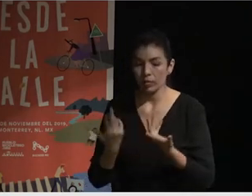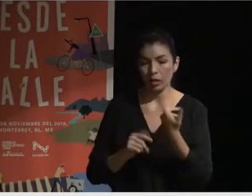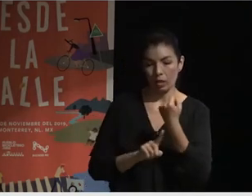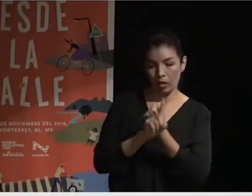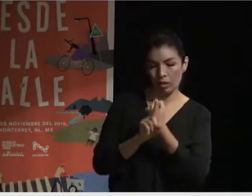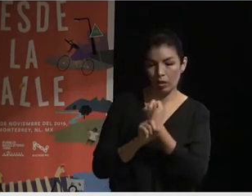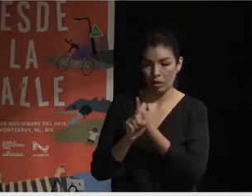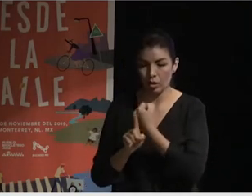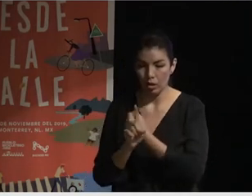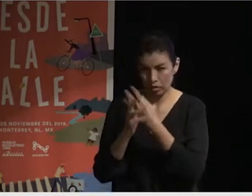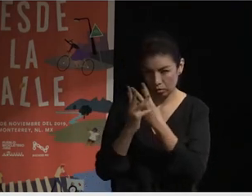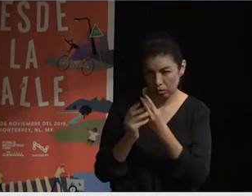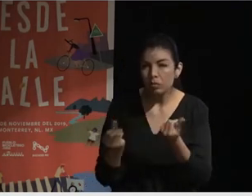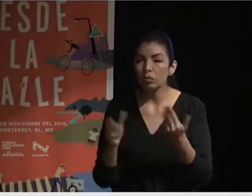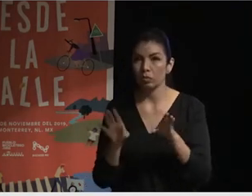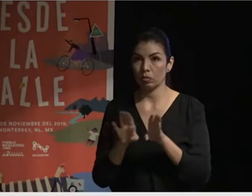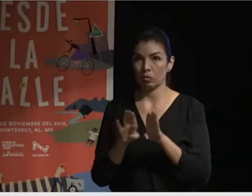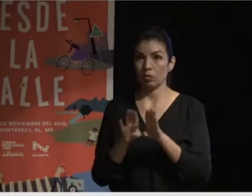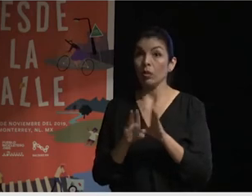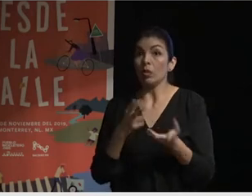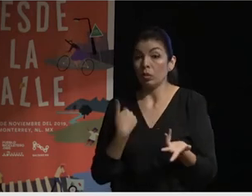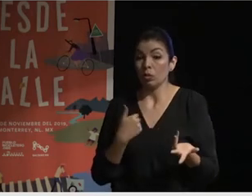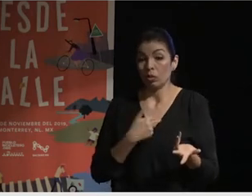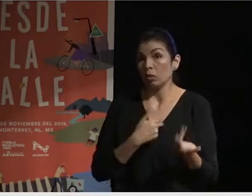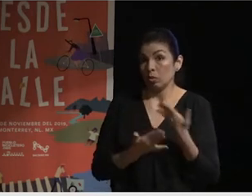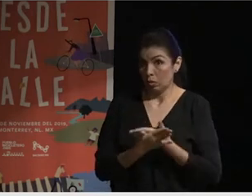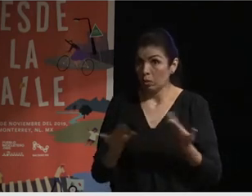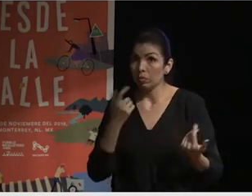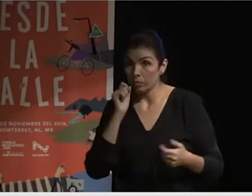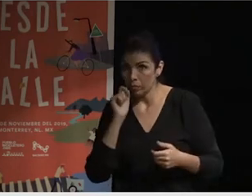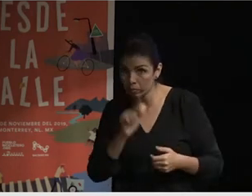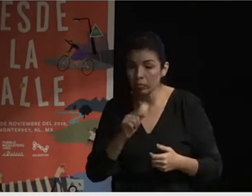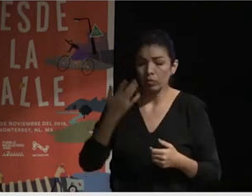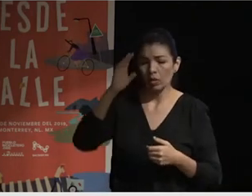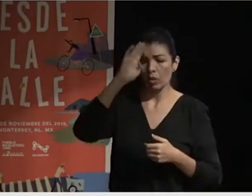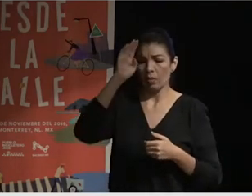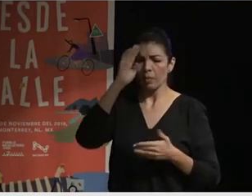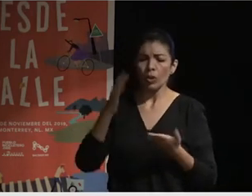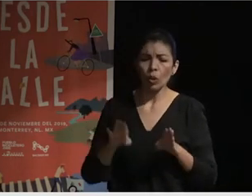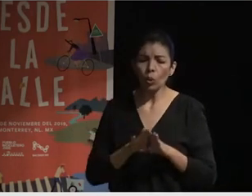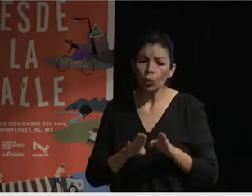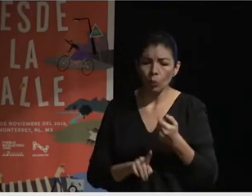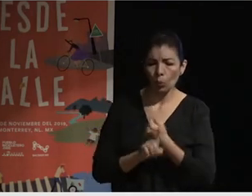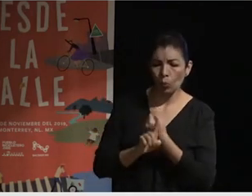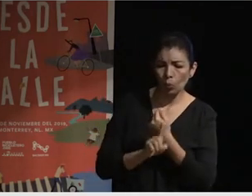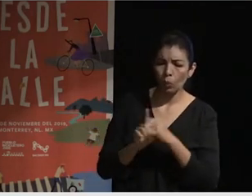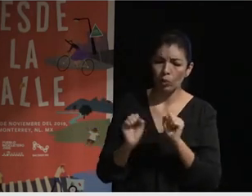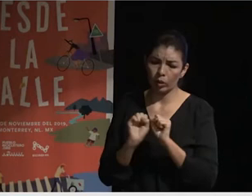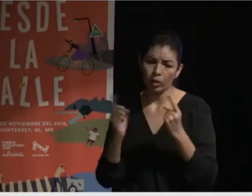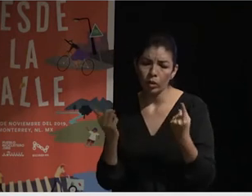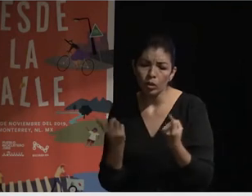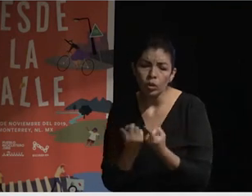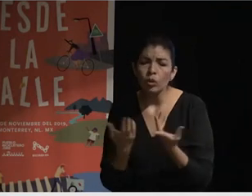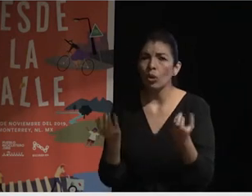problemáticas urbanas, sociales, ¿no? Sociourbanas. Entonces, ahí hay como varios elementos, ¿no? De justo articular